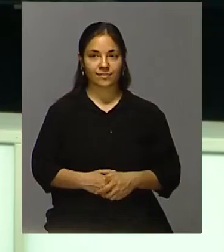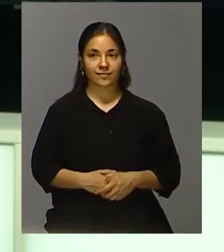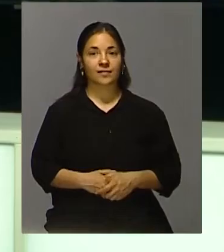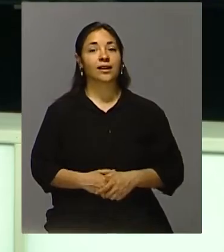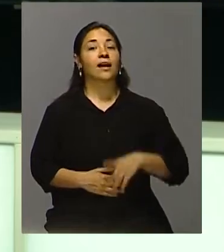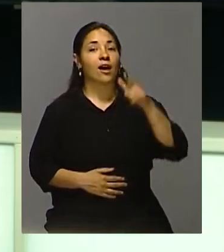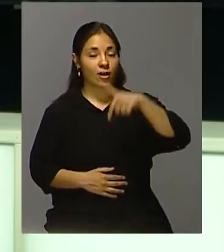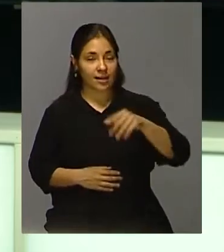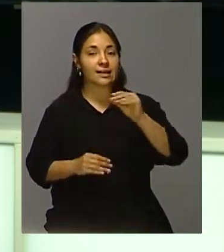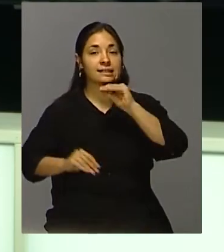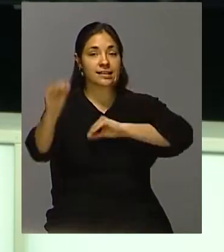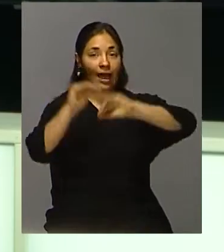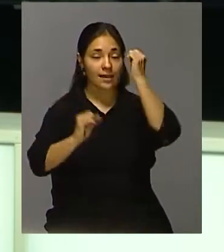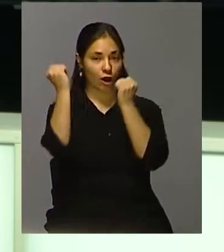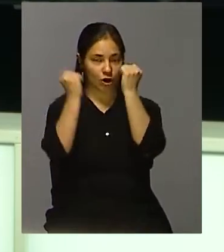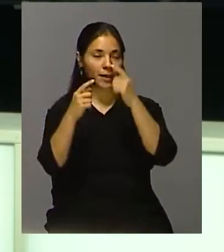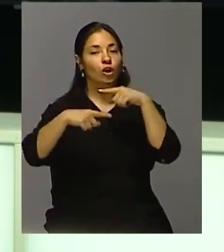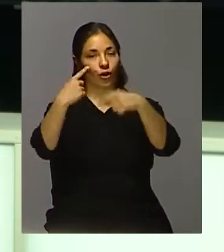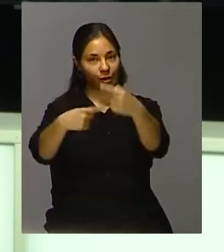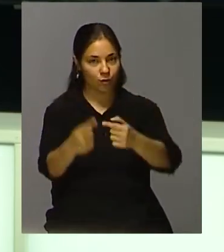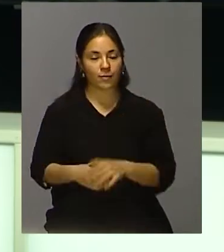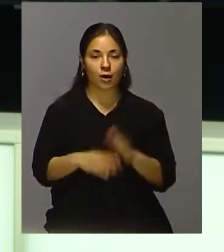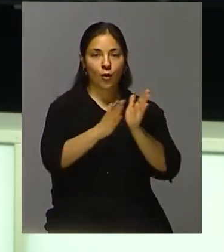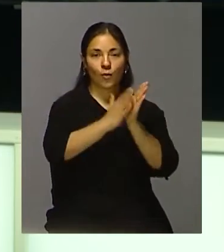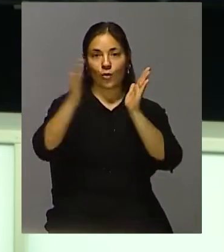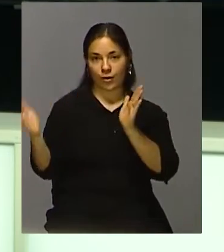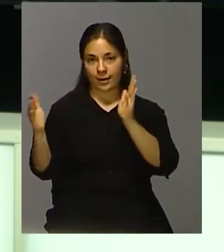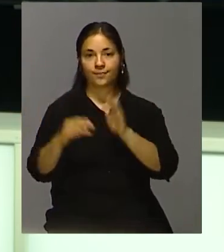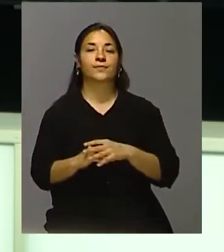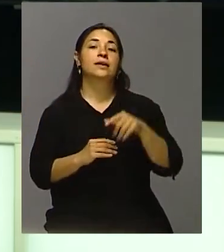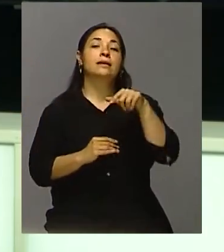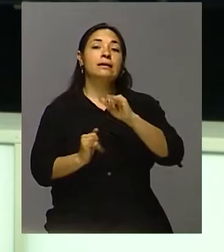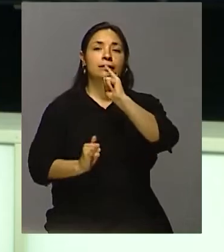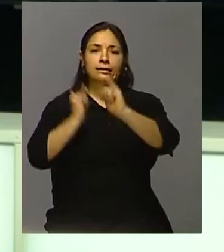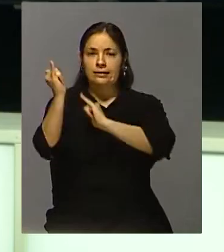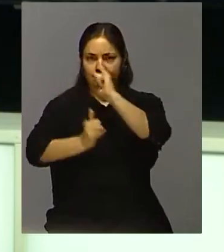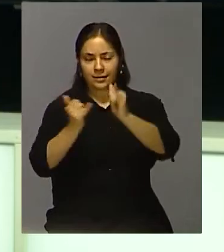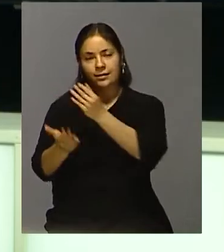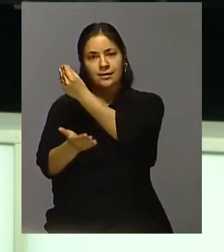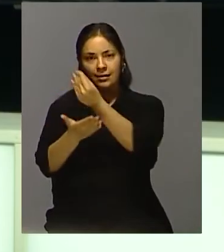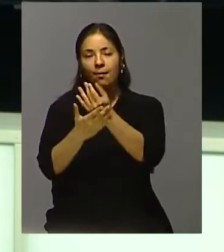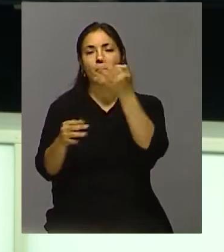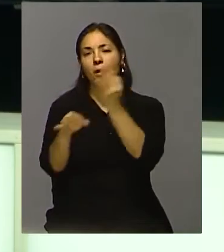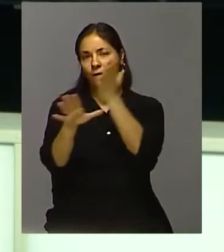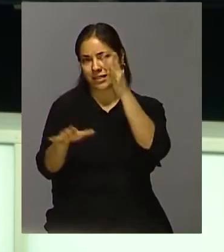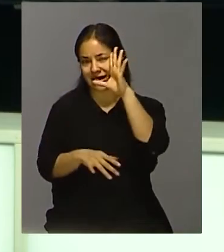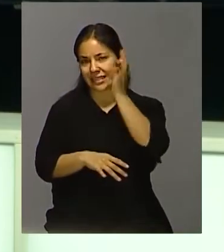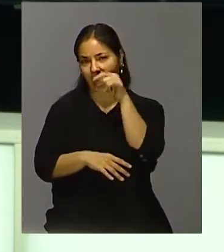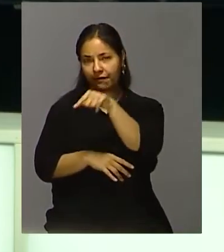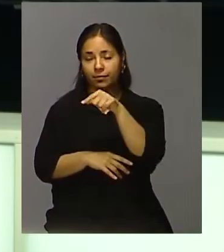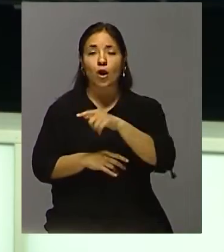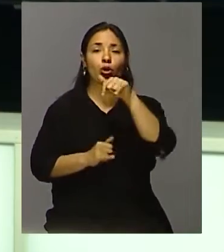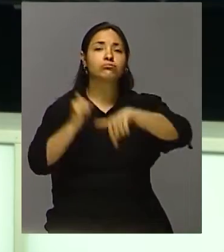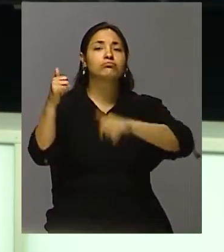Bueno, y seguimos aquí en Chat Económico, nuevo bloque, y dijimos que íbamos a seguir sumando voces expertas a esta charla de hoy en la cual hablamos